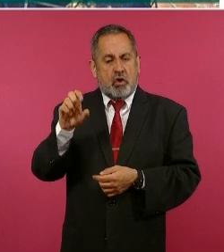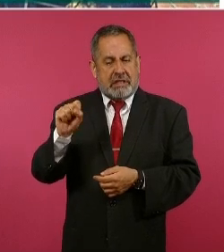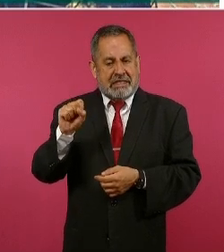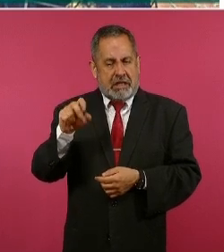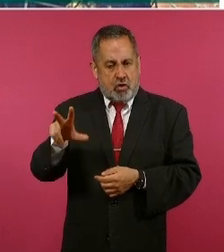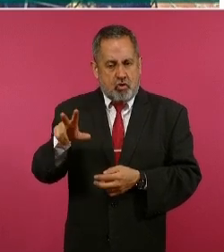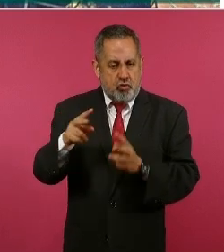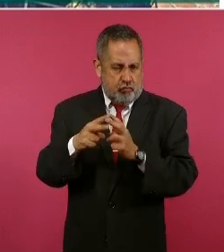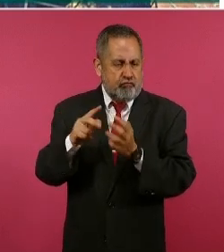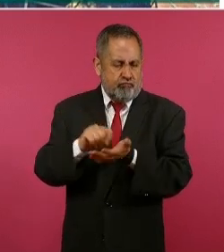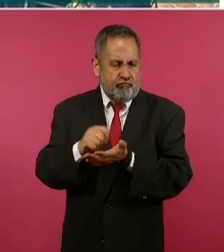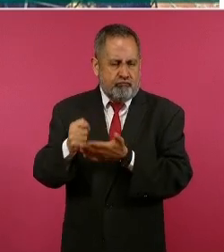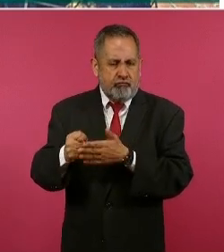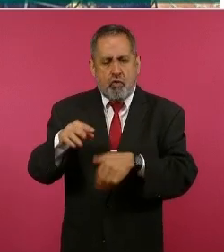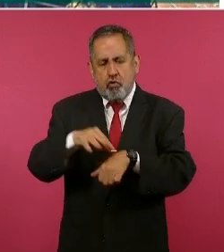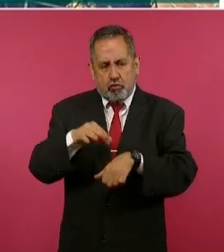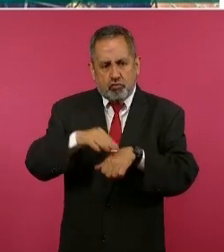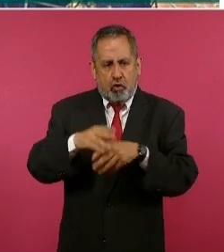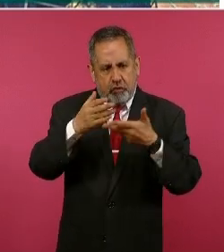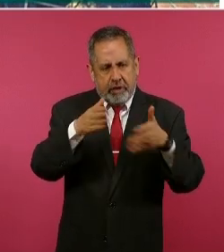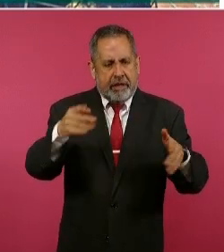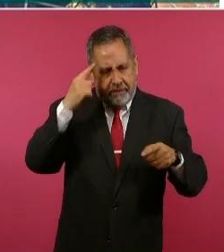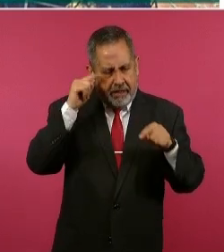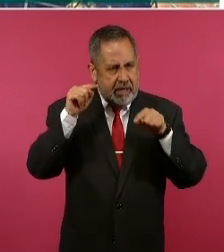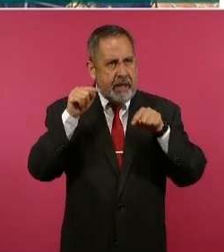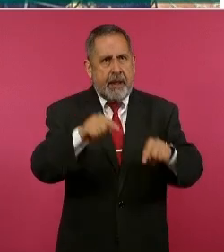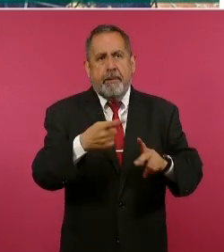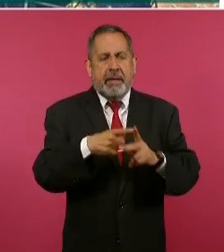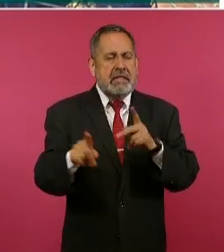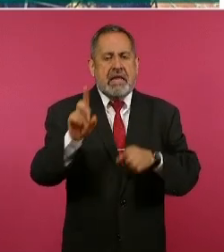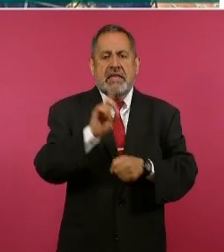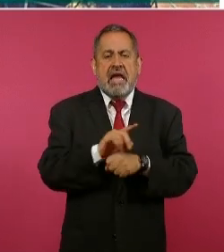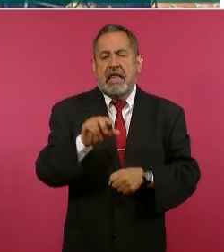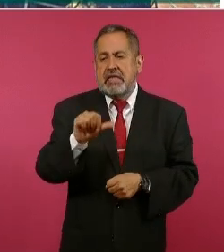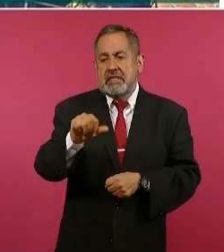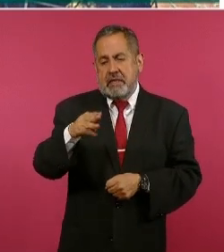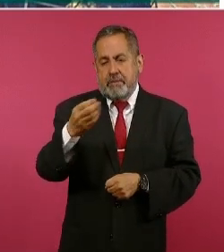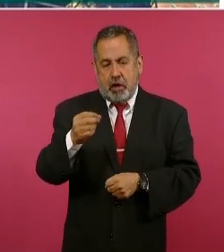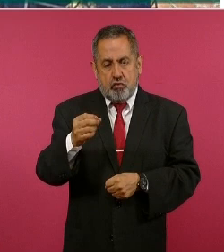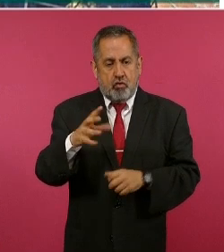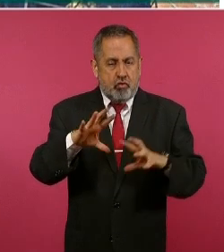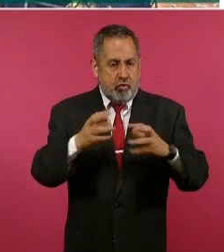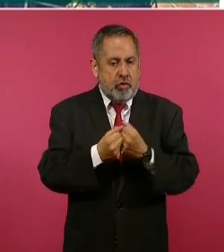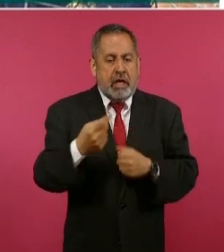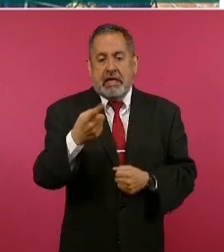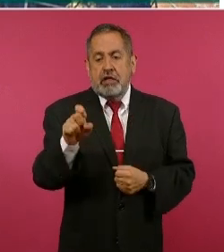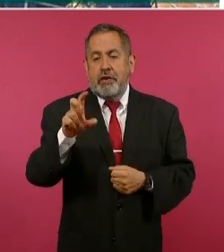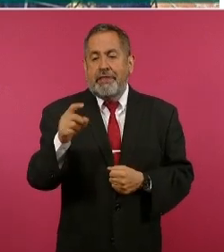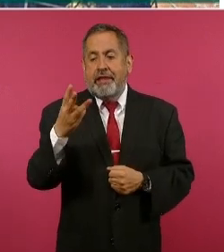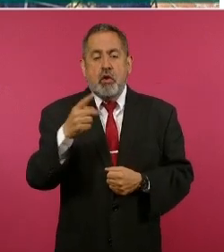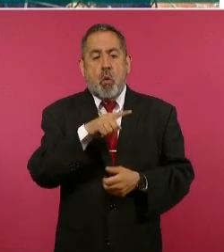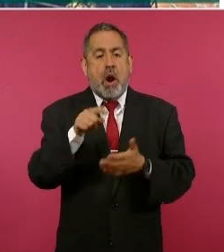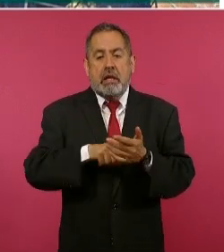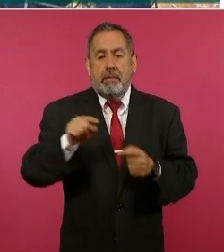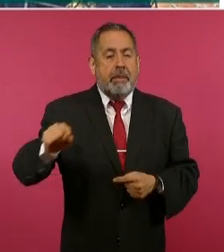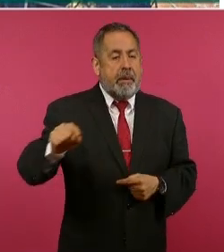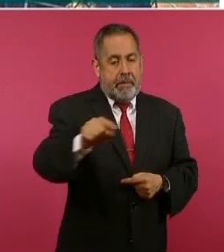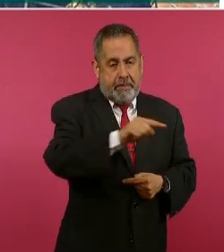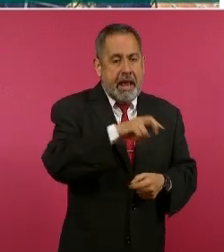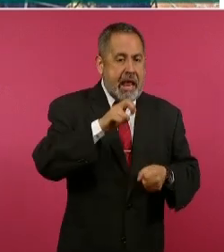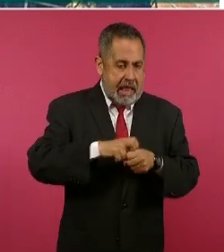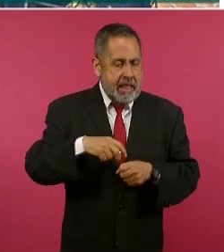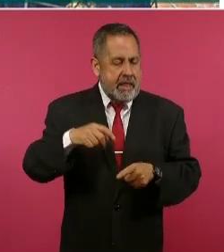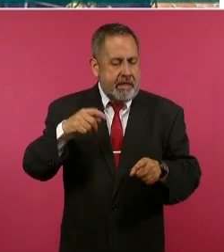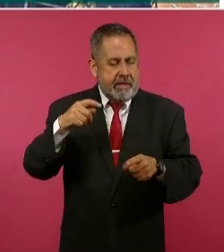168 médicas y médicos generales arribando el 16 de mayo para 133 centros de salud de